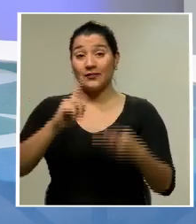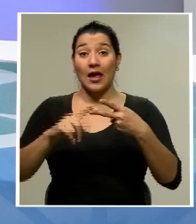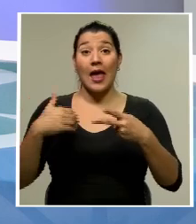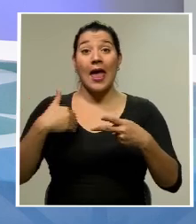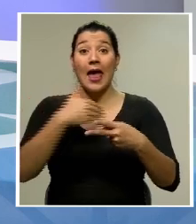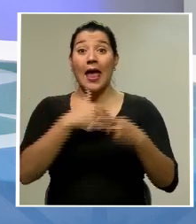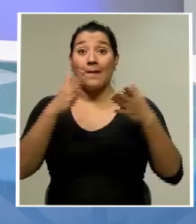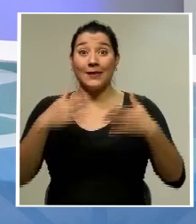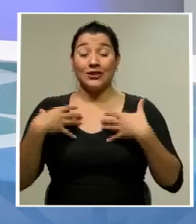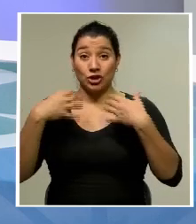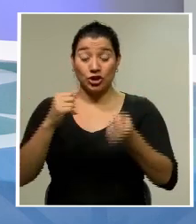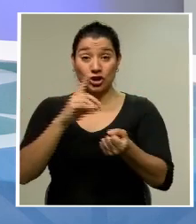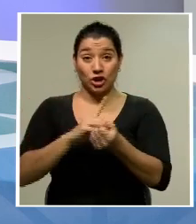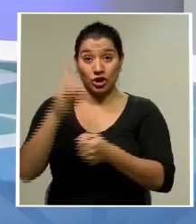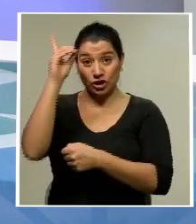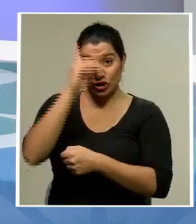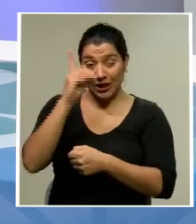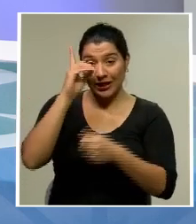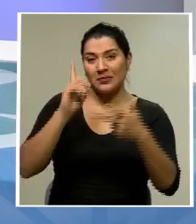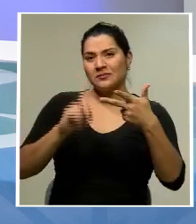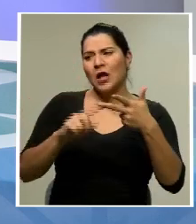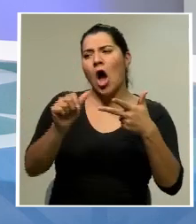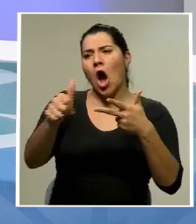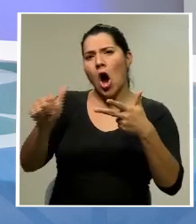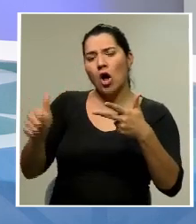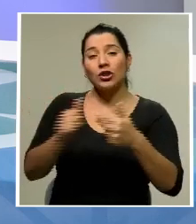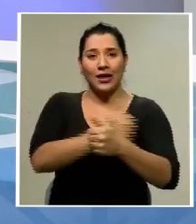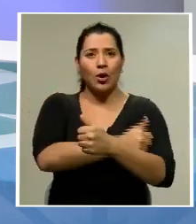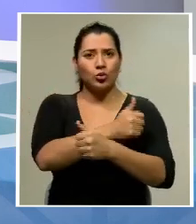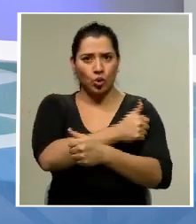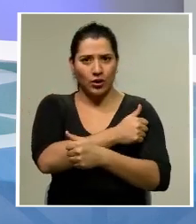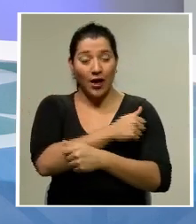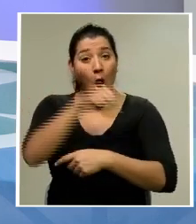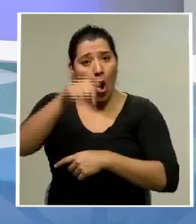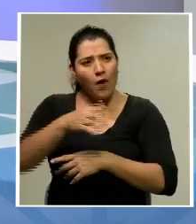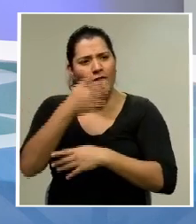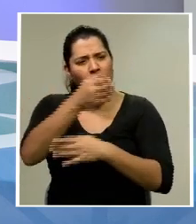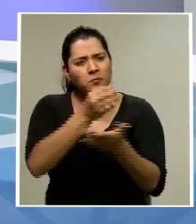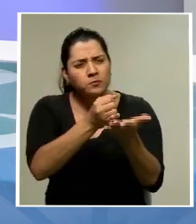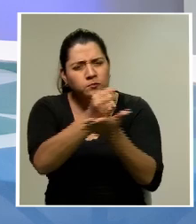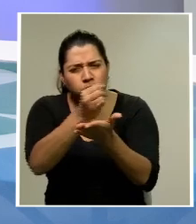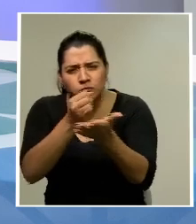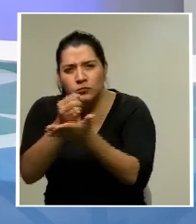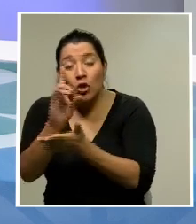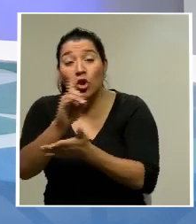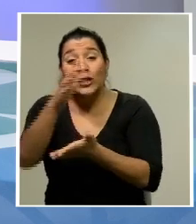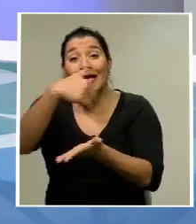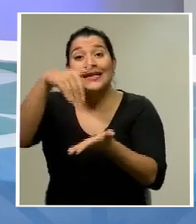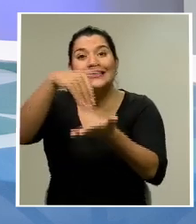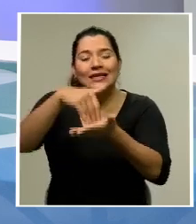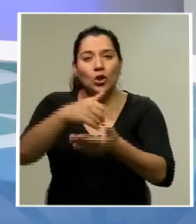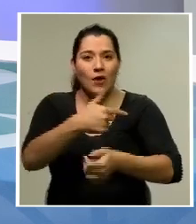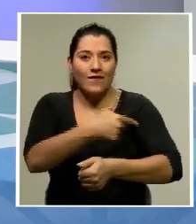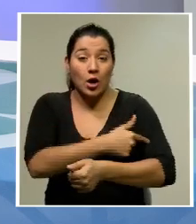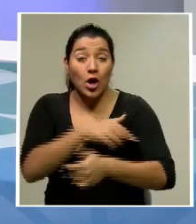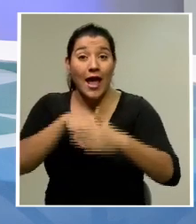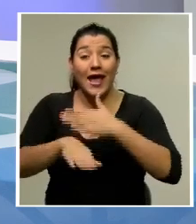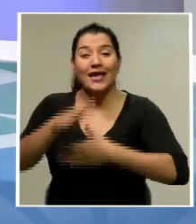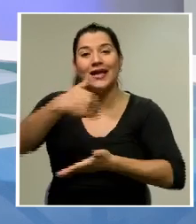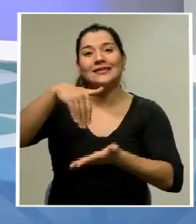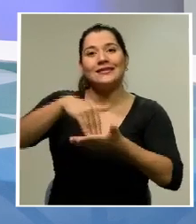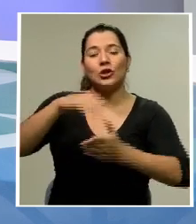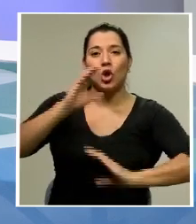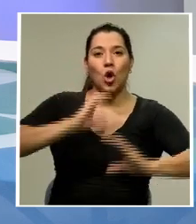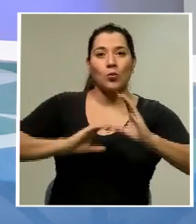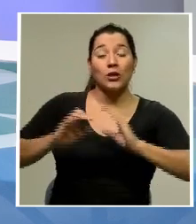ministro de Salud, Daniel Salas, y otras autoridades hicieron una inspección al centro de vacunación en el centro comercial